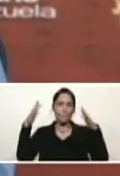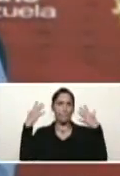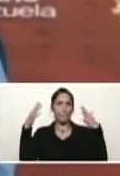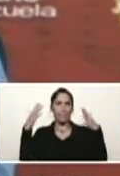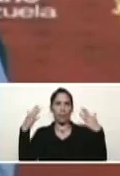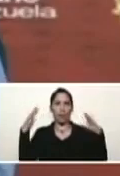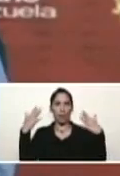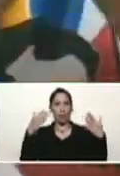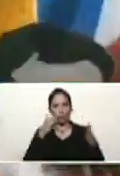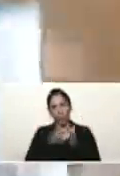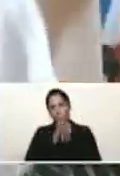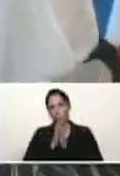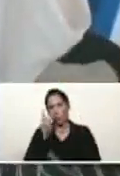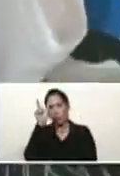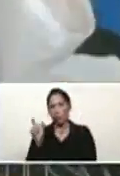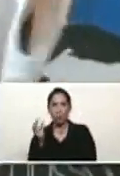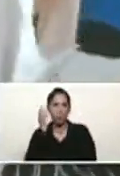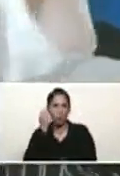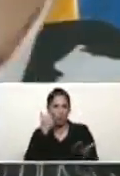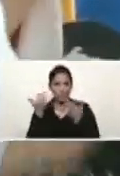Carmen Hilaria Andrade.